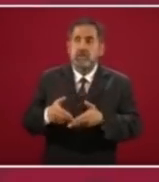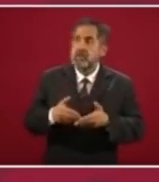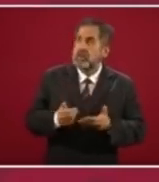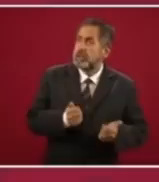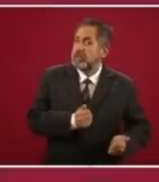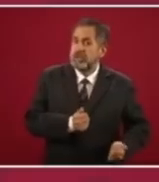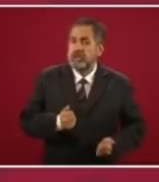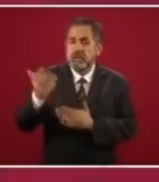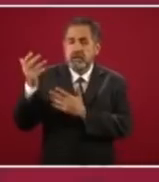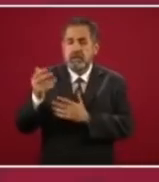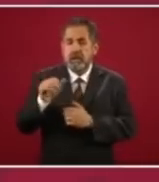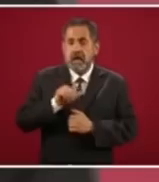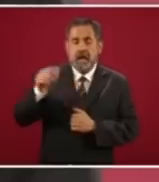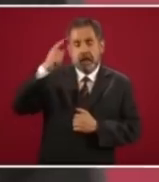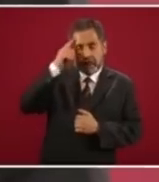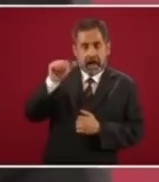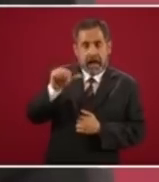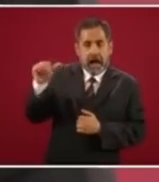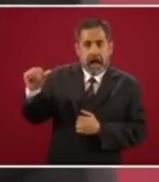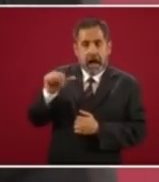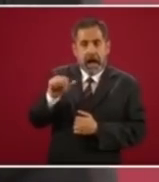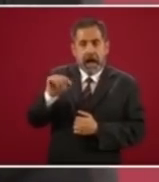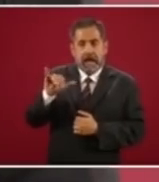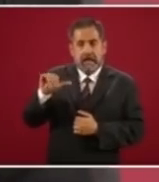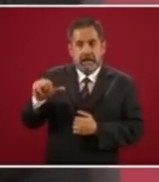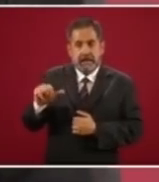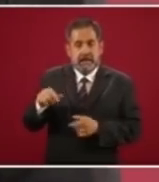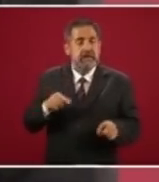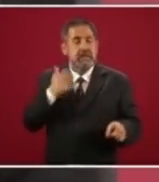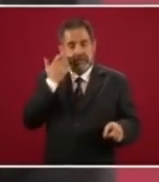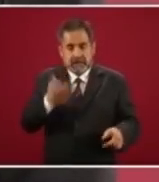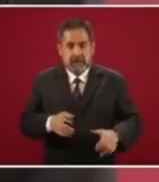exportarlo a Asia.